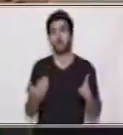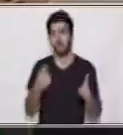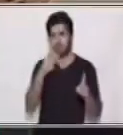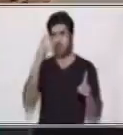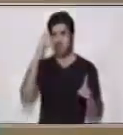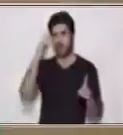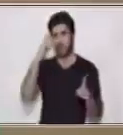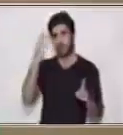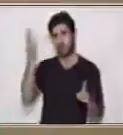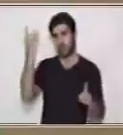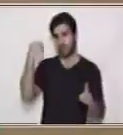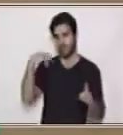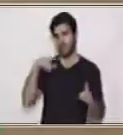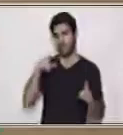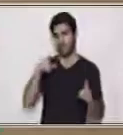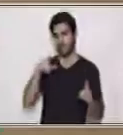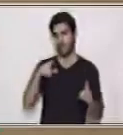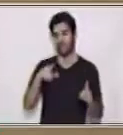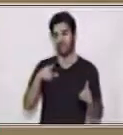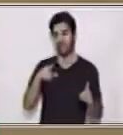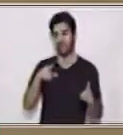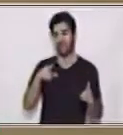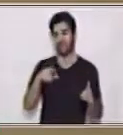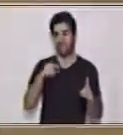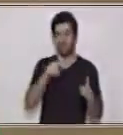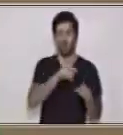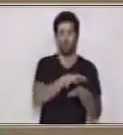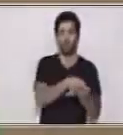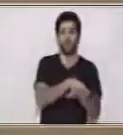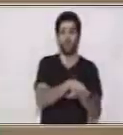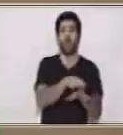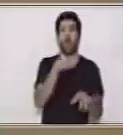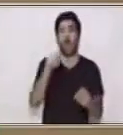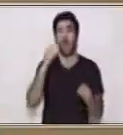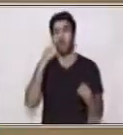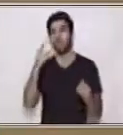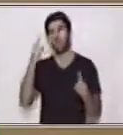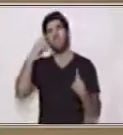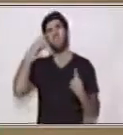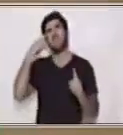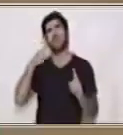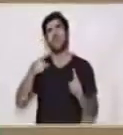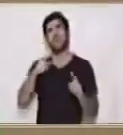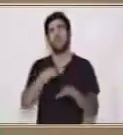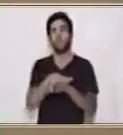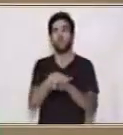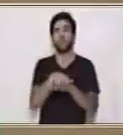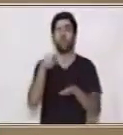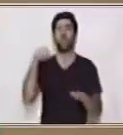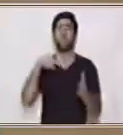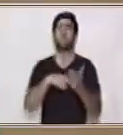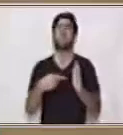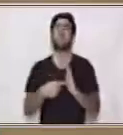¿Te recuerdas que hablábamos del sentido connotativo? ¿Qué idea nos sugiere tortuga?